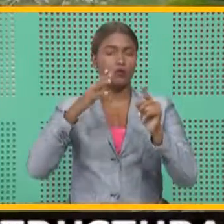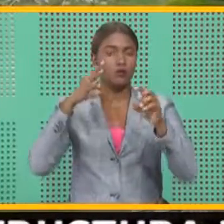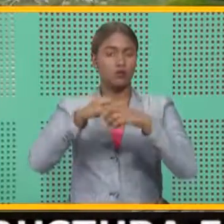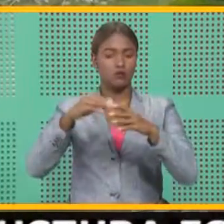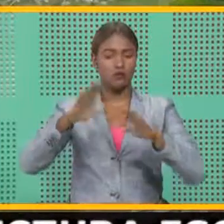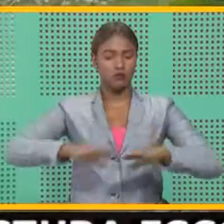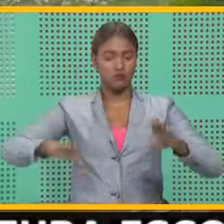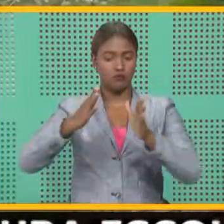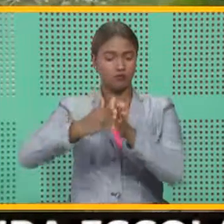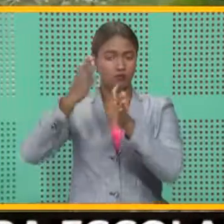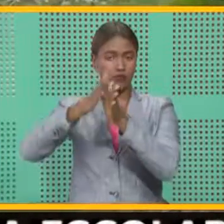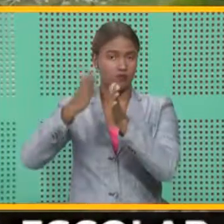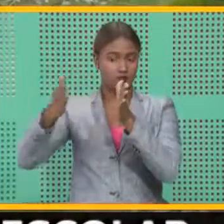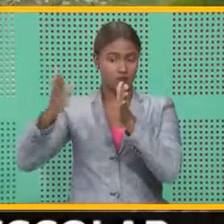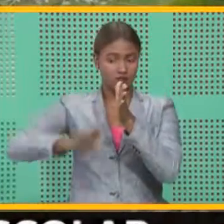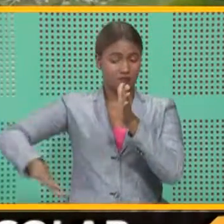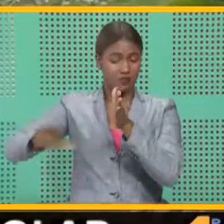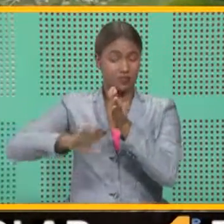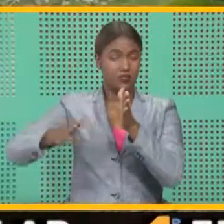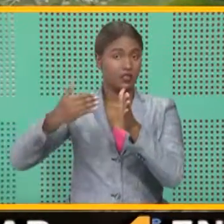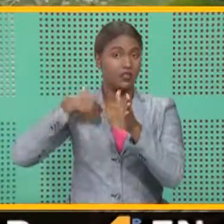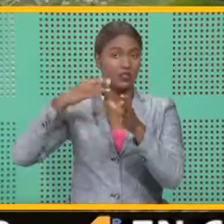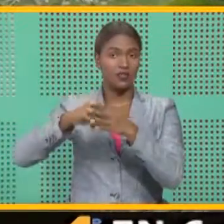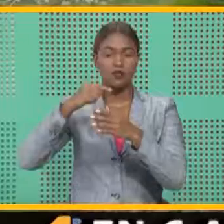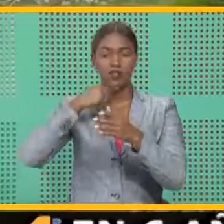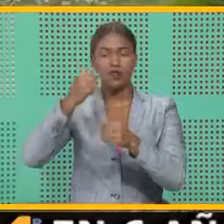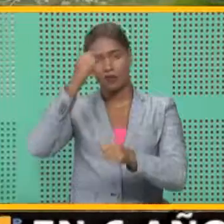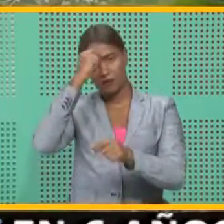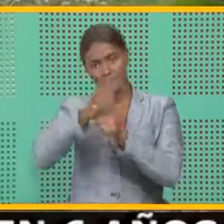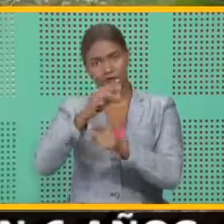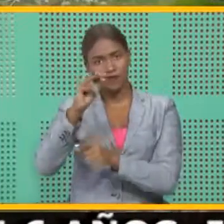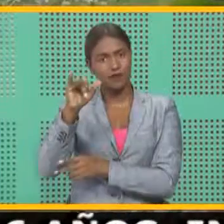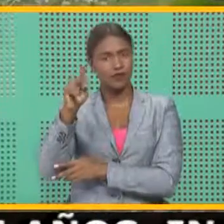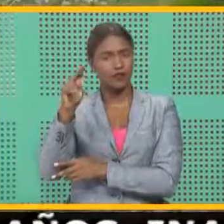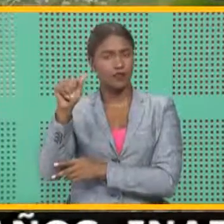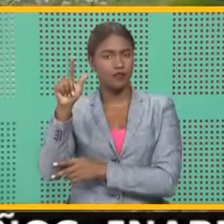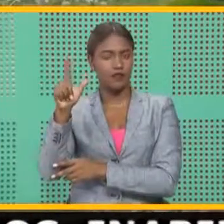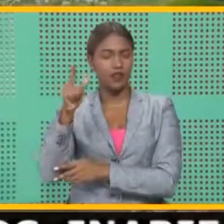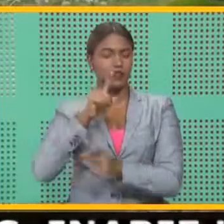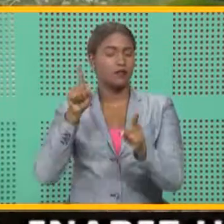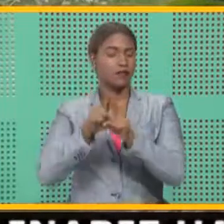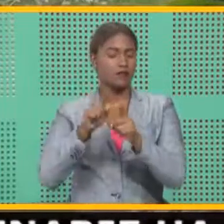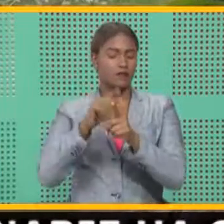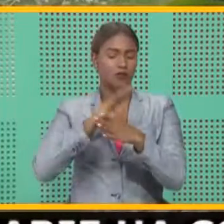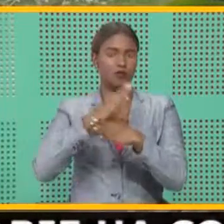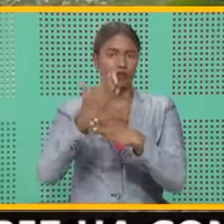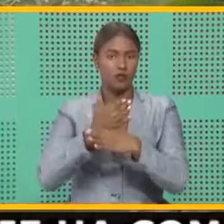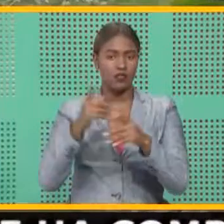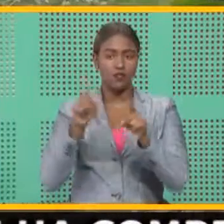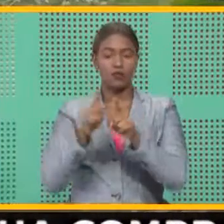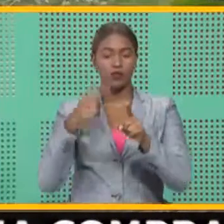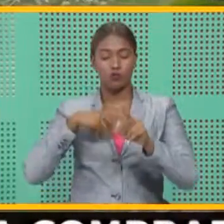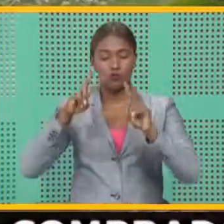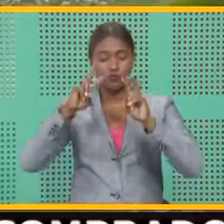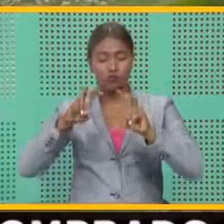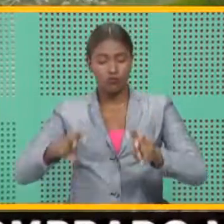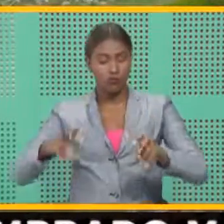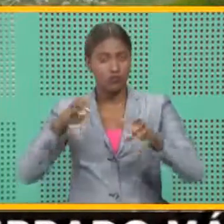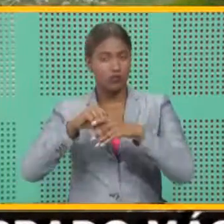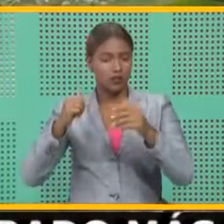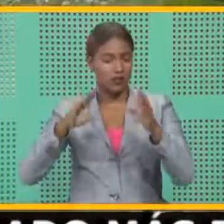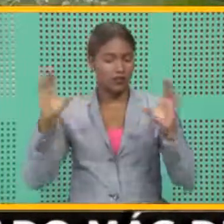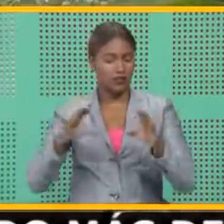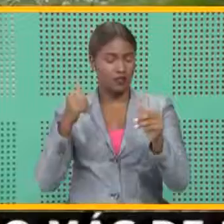zona fronteriza, estamos ya en Hermanas Mirabal, estamos en Bonao y también estamos haciendo estudios prospectivos